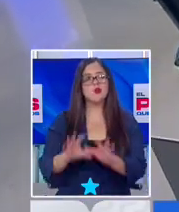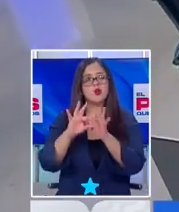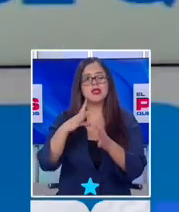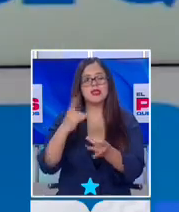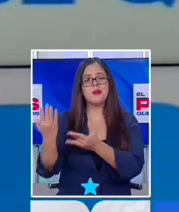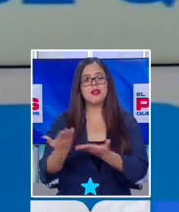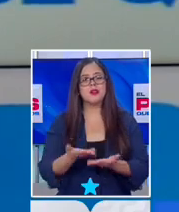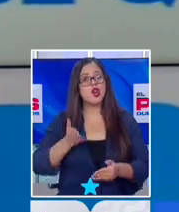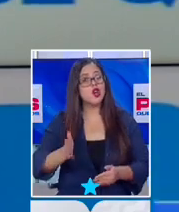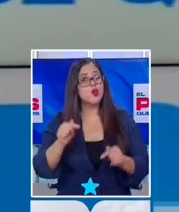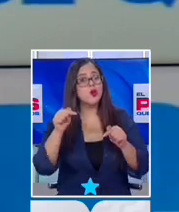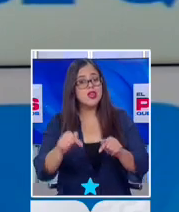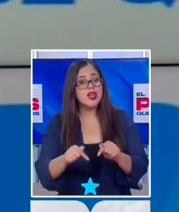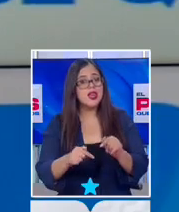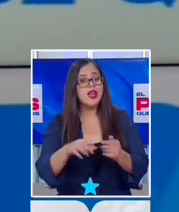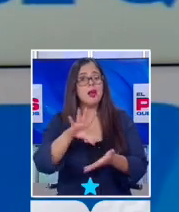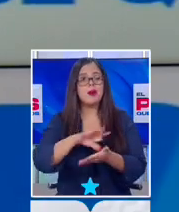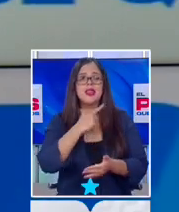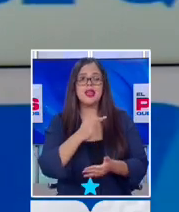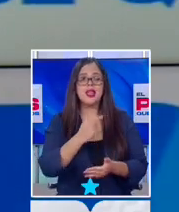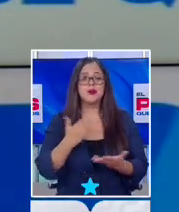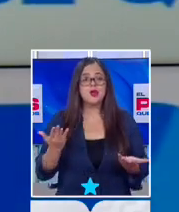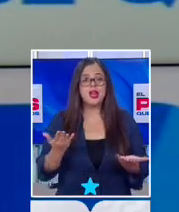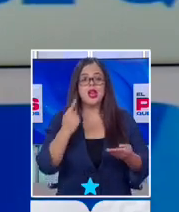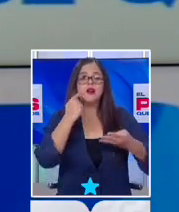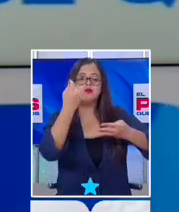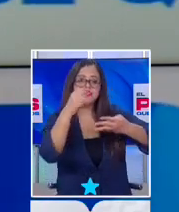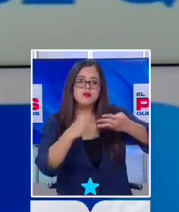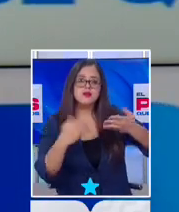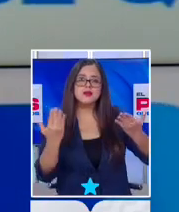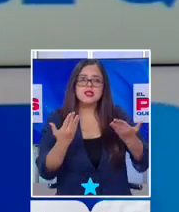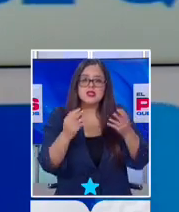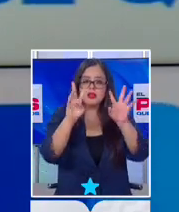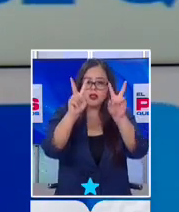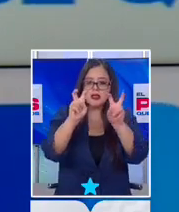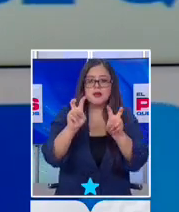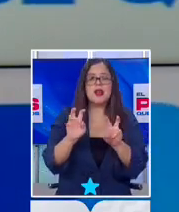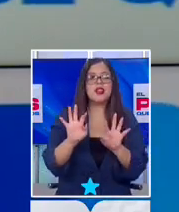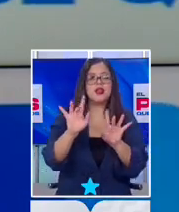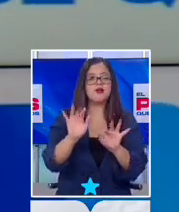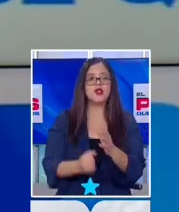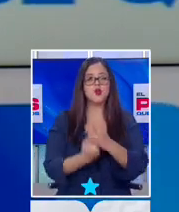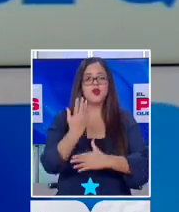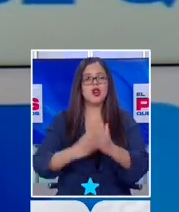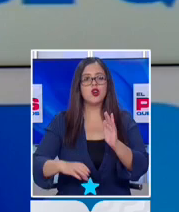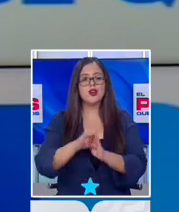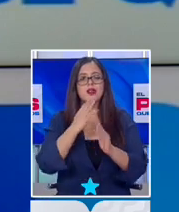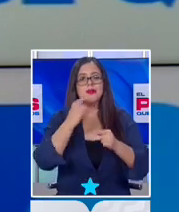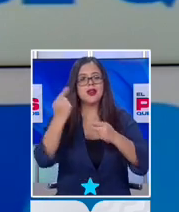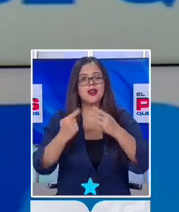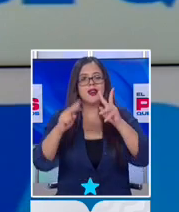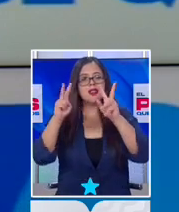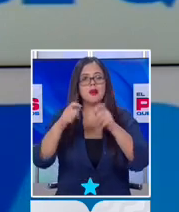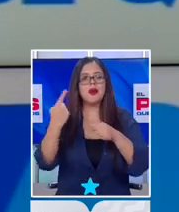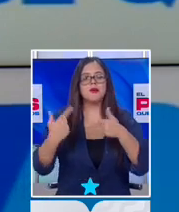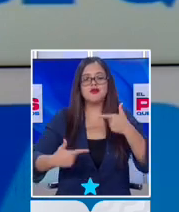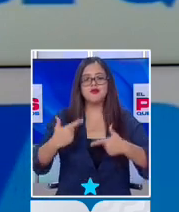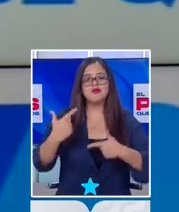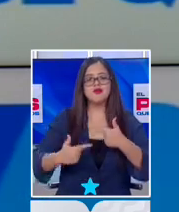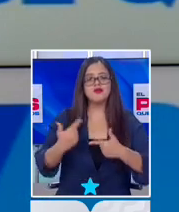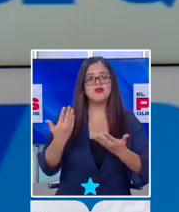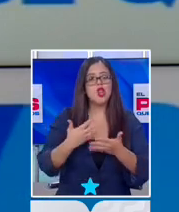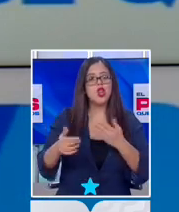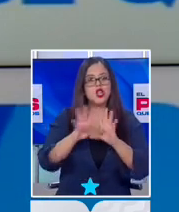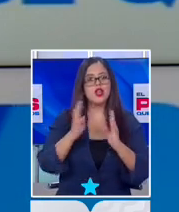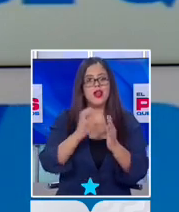el programa sigue el país que queremos por supuesto revisando cómo va quedando la nueva constitución también uno los temas que está en discusión ahí en el